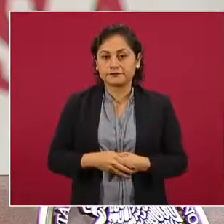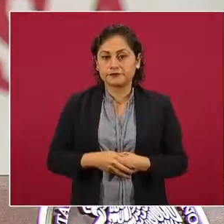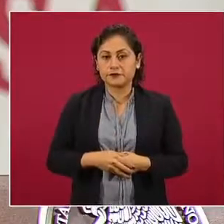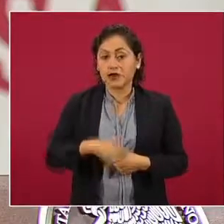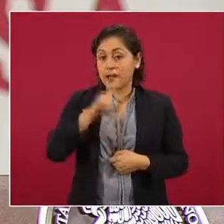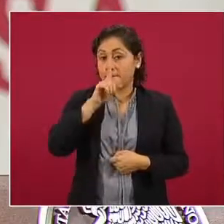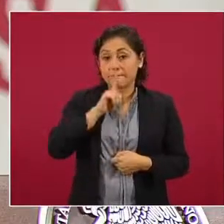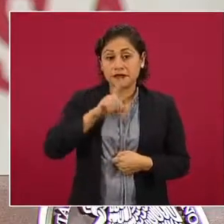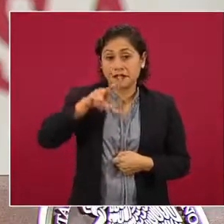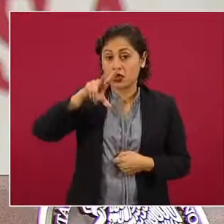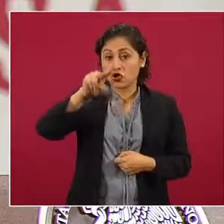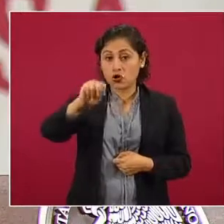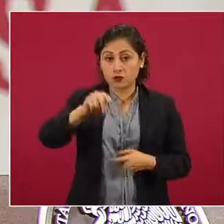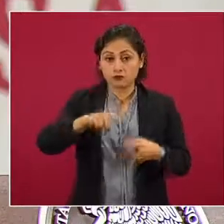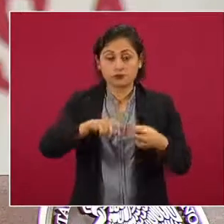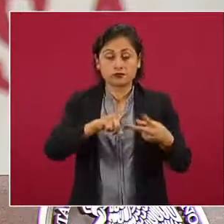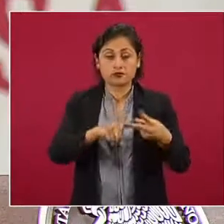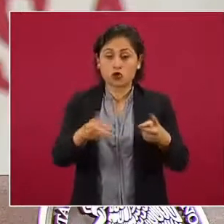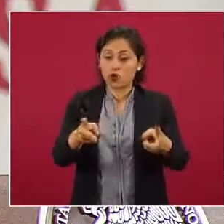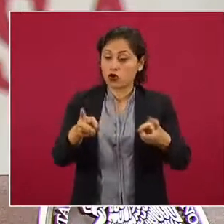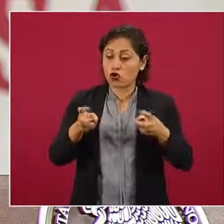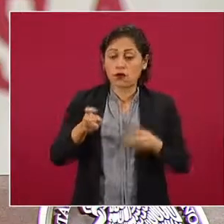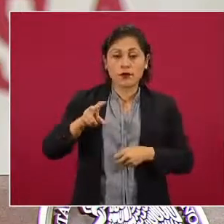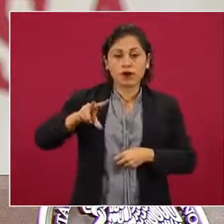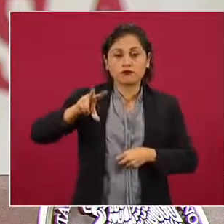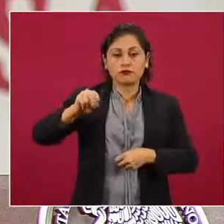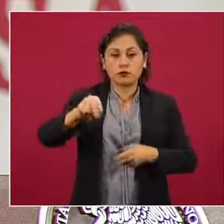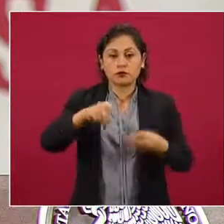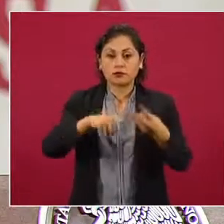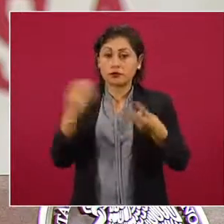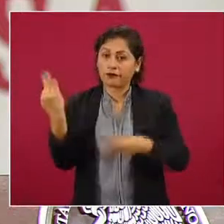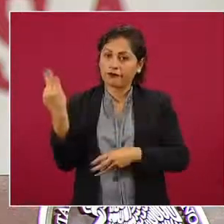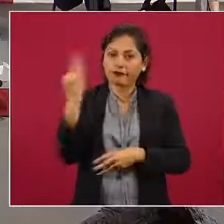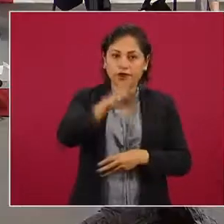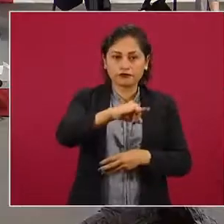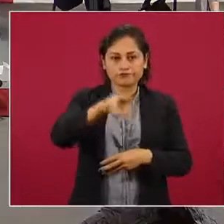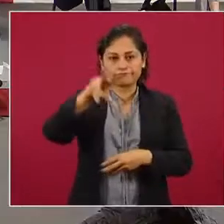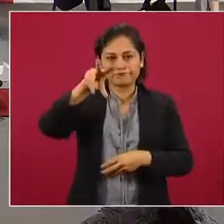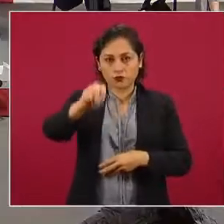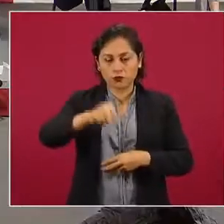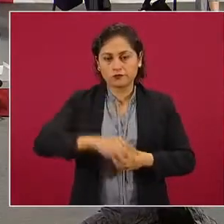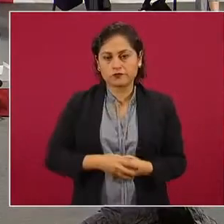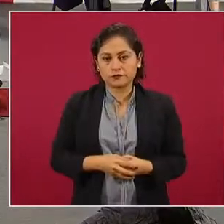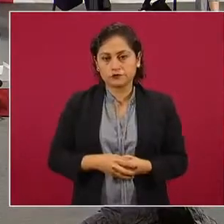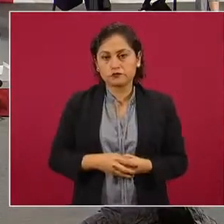robar, no traicionar. La veracidad